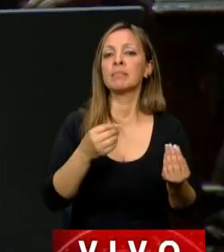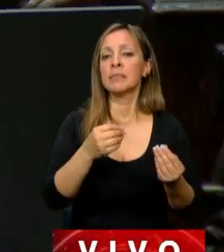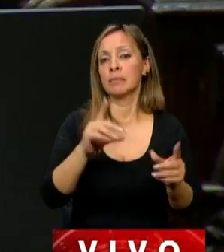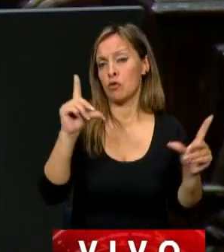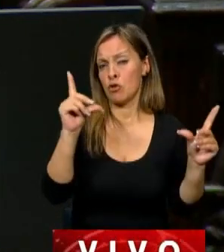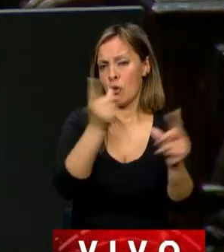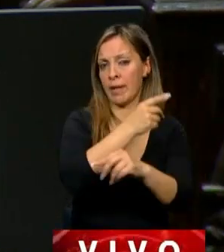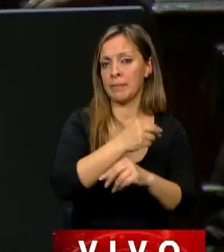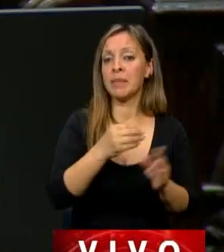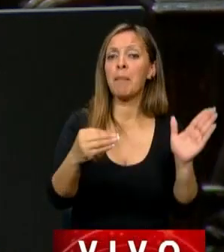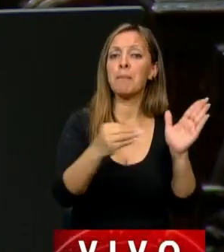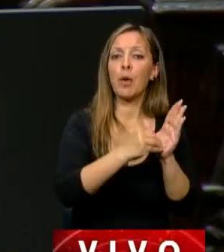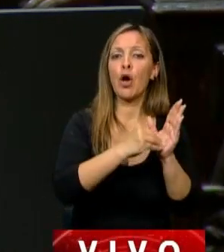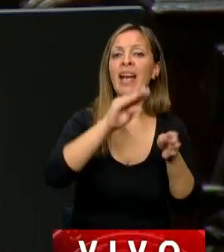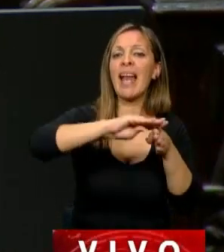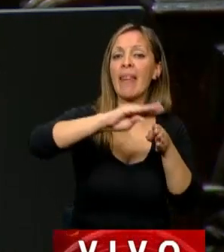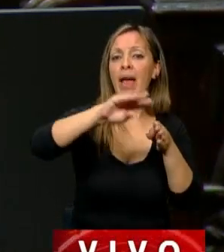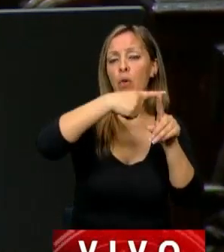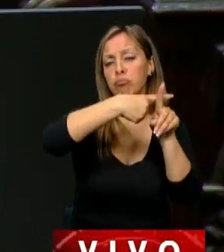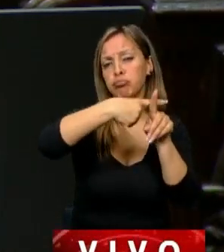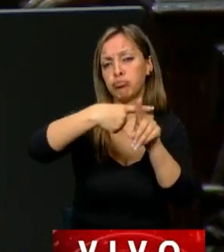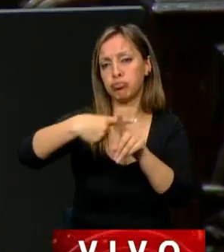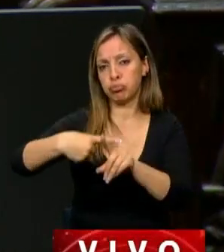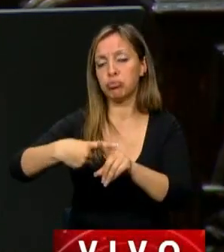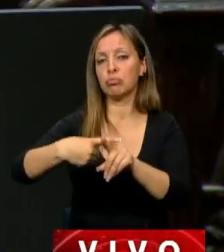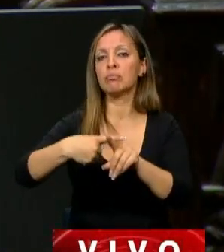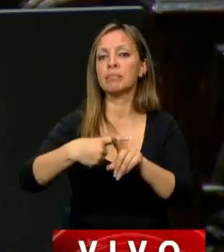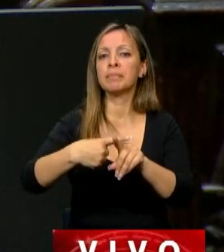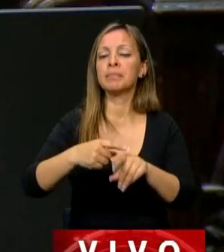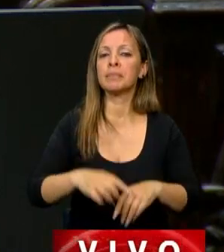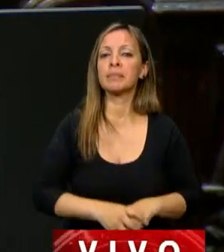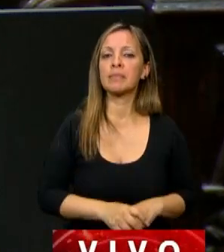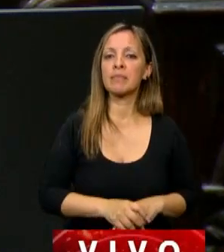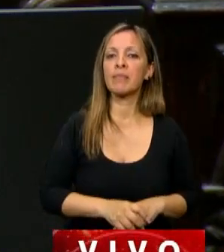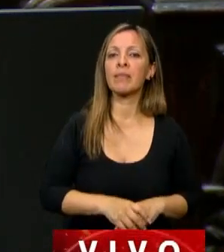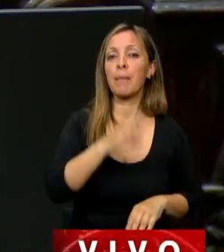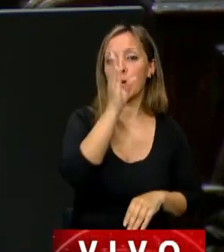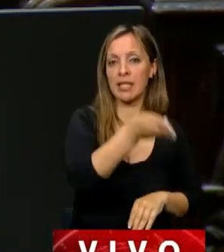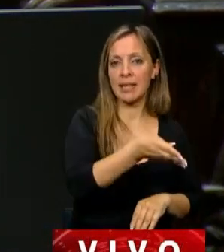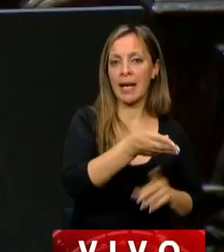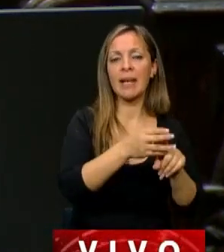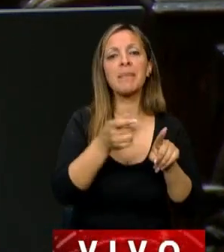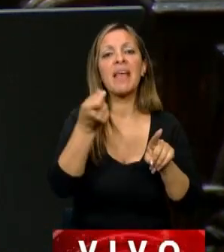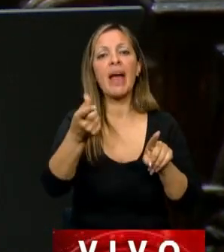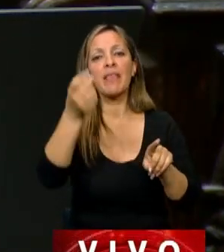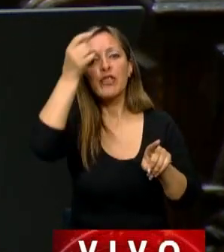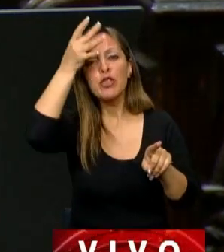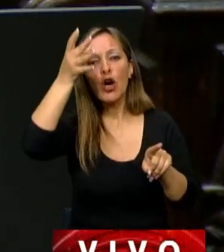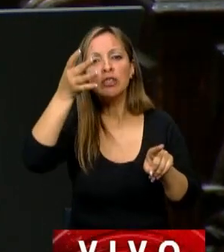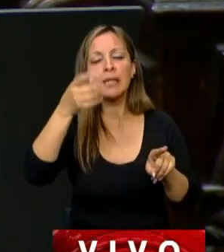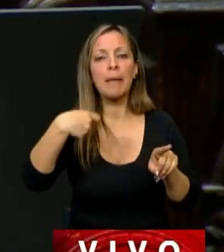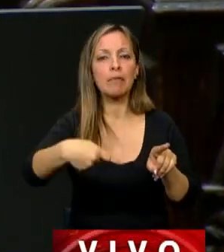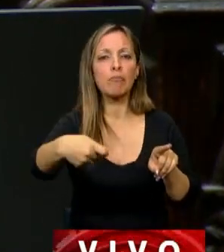insólito, ¿no? Se fija cuál es la deuda acumulada en términos nominales, y se da 12 pagos sin interés para cumplir